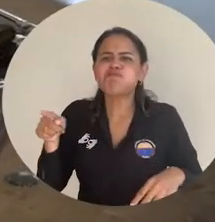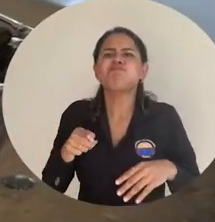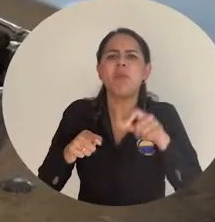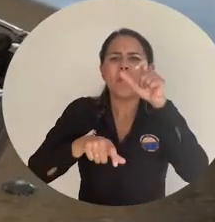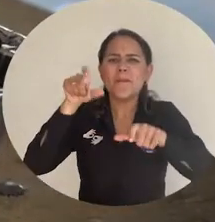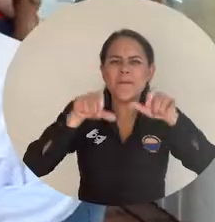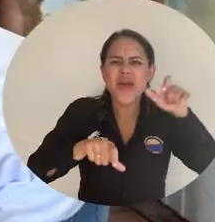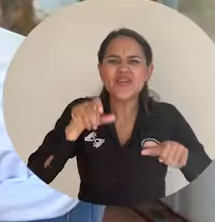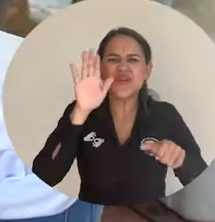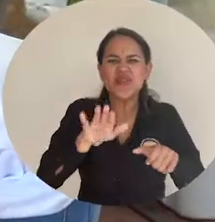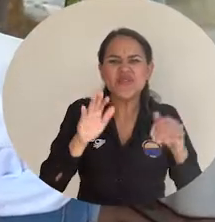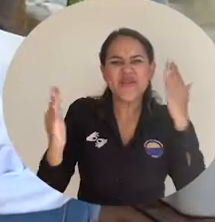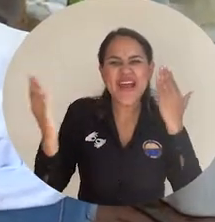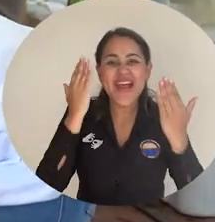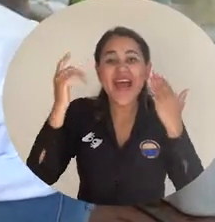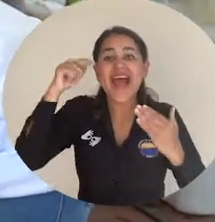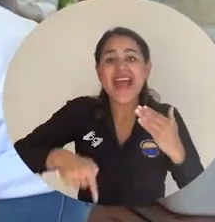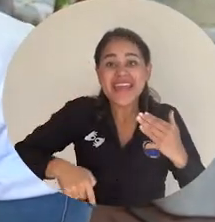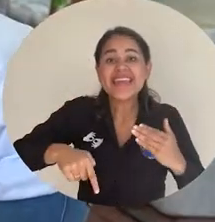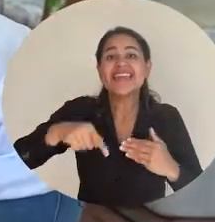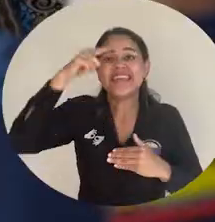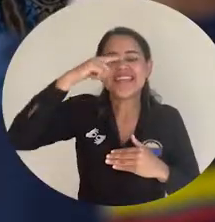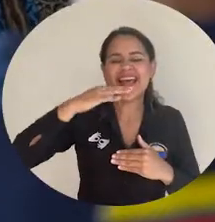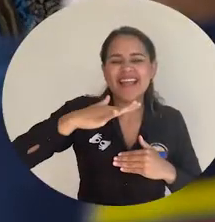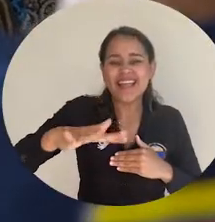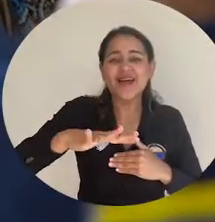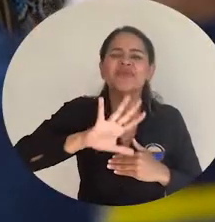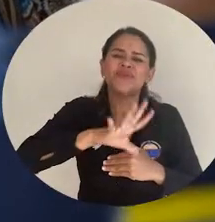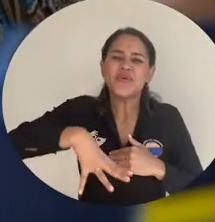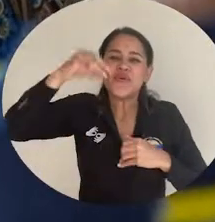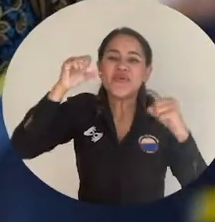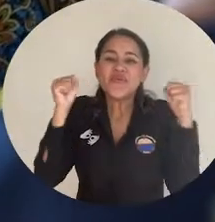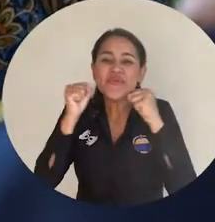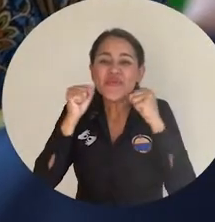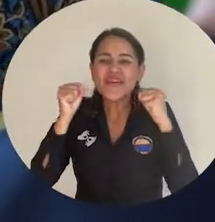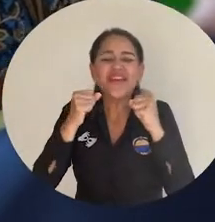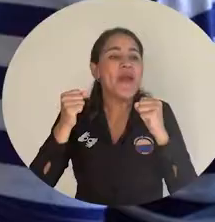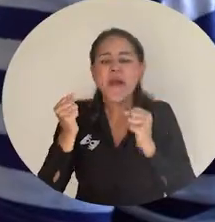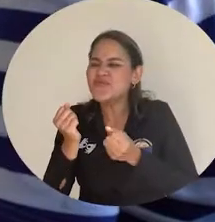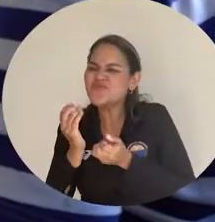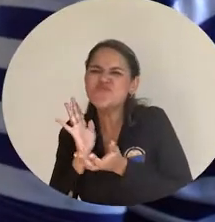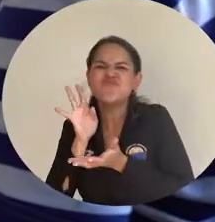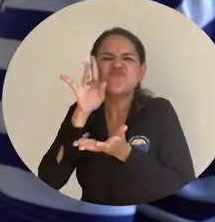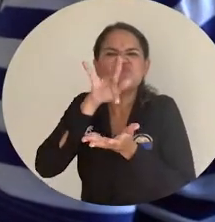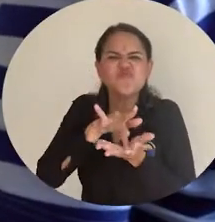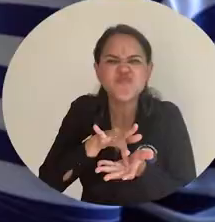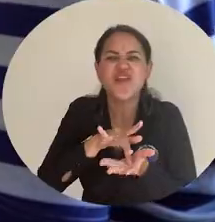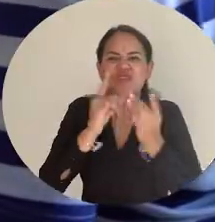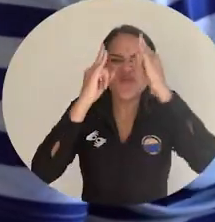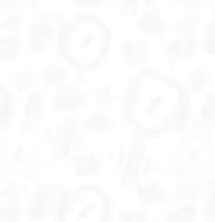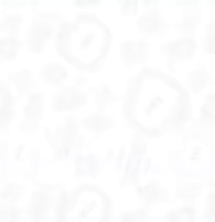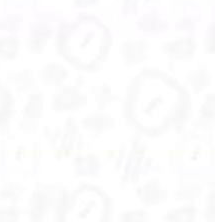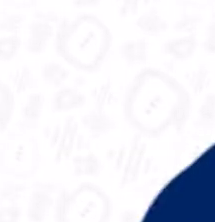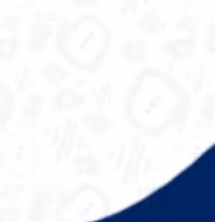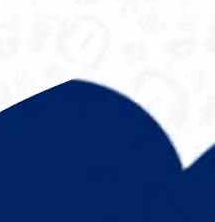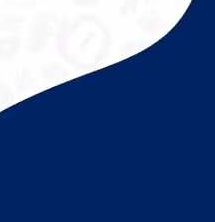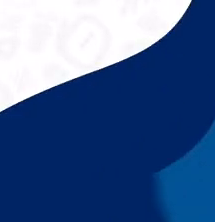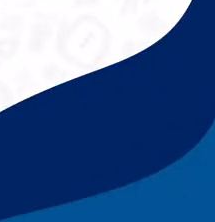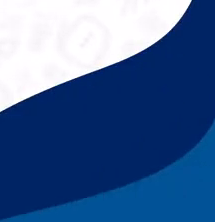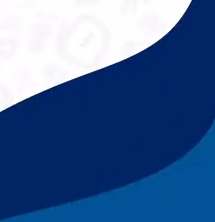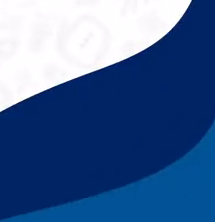llevaron desde la Sierra Nevada y sus estribaciones a la feria Magdalena tierra de agricultores en el corregimiento de gaira